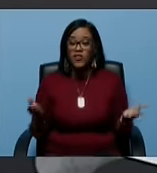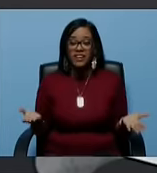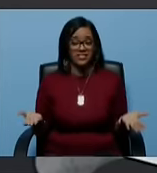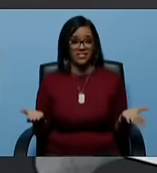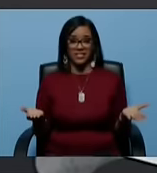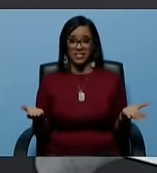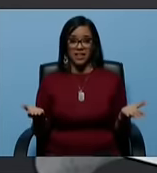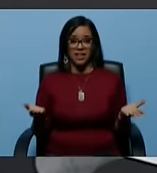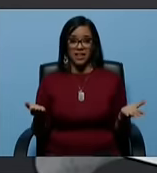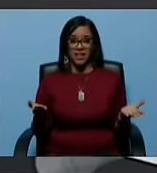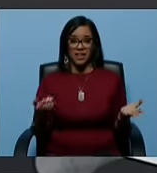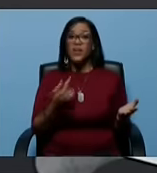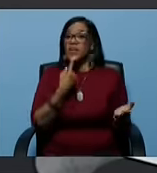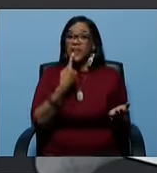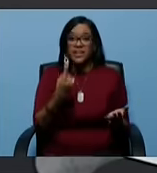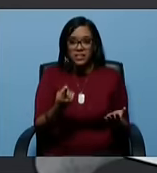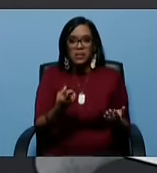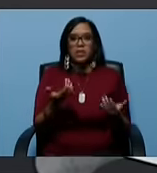de todas, todas.